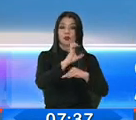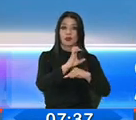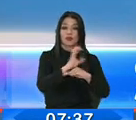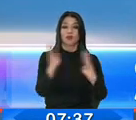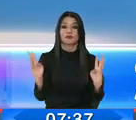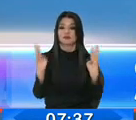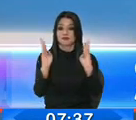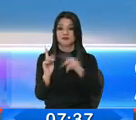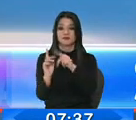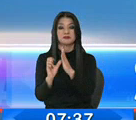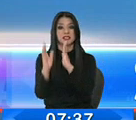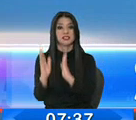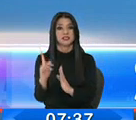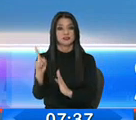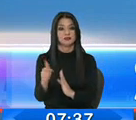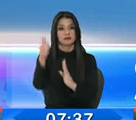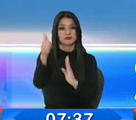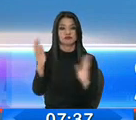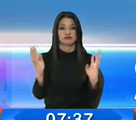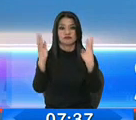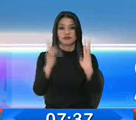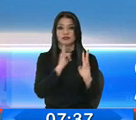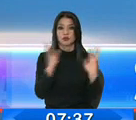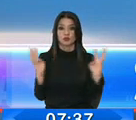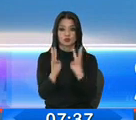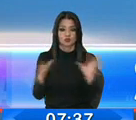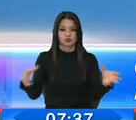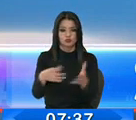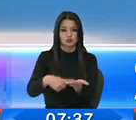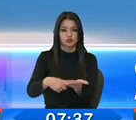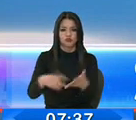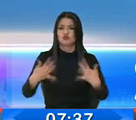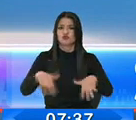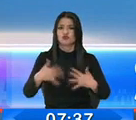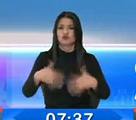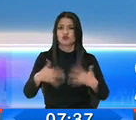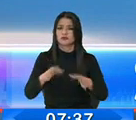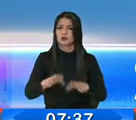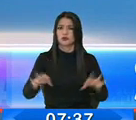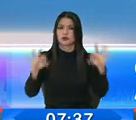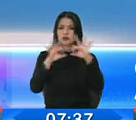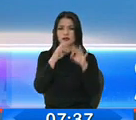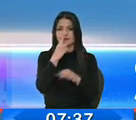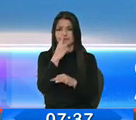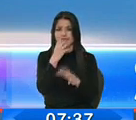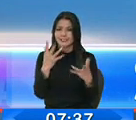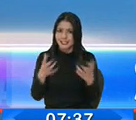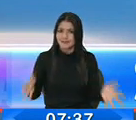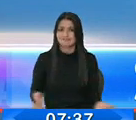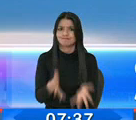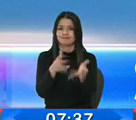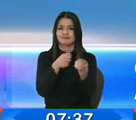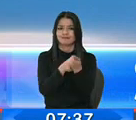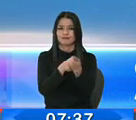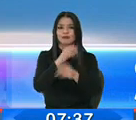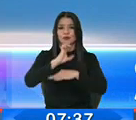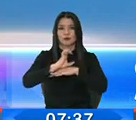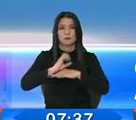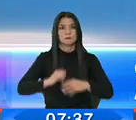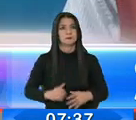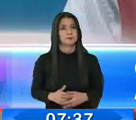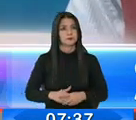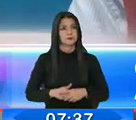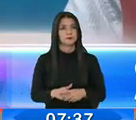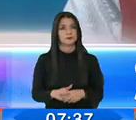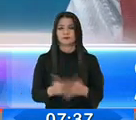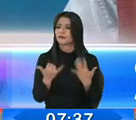y varias autoridades del lado estadounidense. Entonces, eso da muestra ya del interés y el impulso que se le quiere dar a esta relación comercial. Ahora,